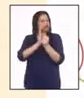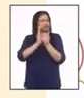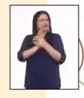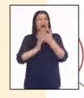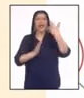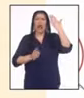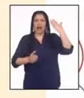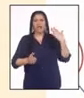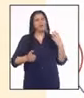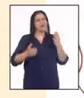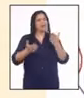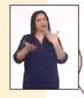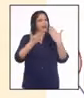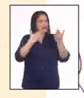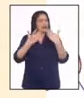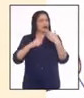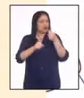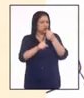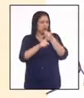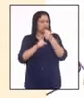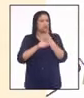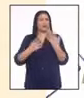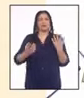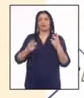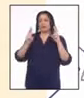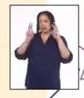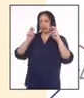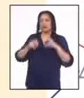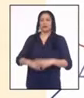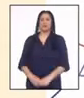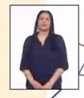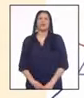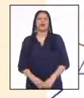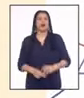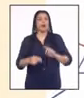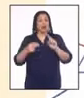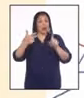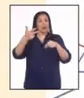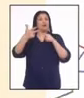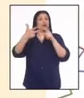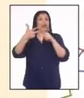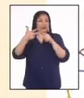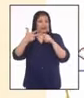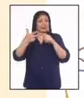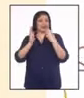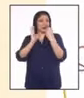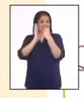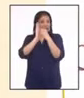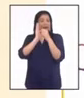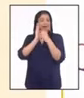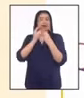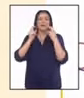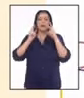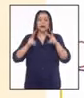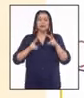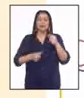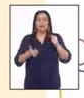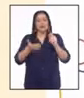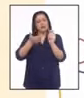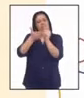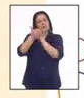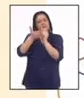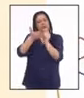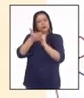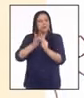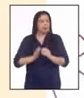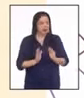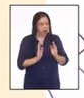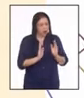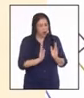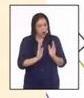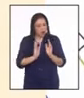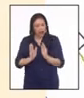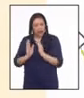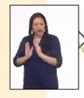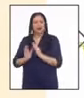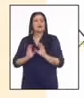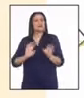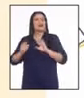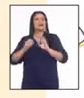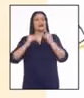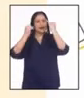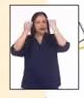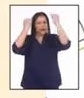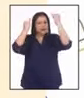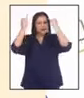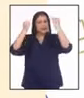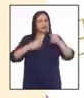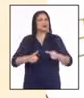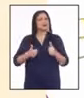haya escrito sobre el tema. Como tercer criterio, veremos si el texto organiza y desarrolla las ideas